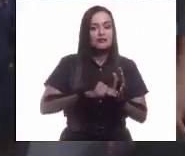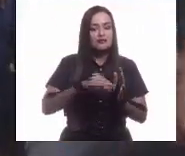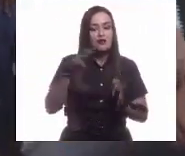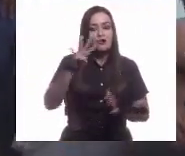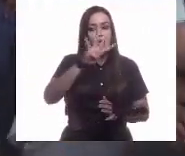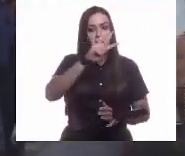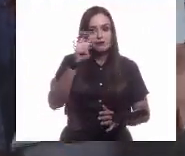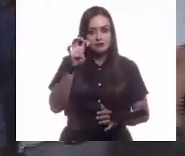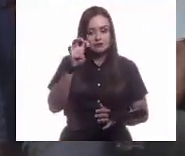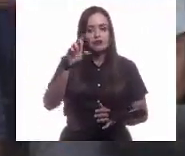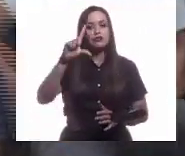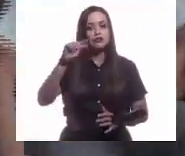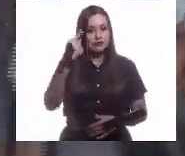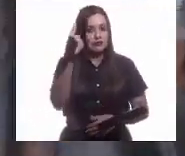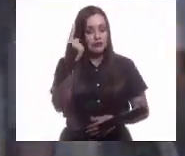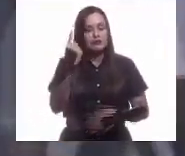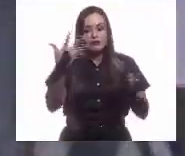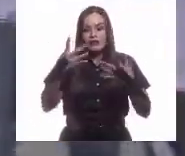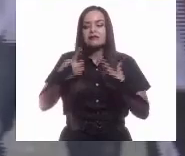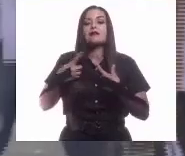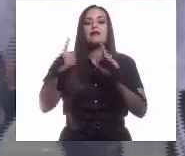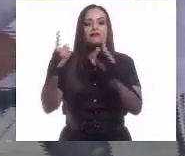2,471 de ellas y además